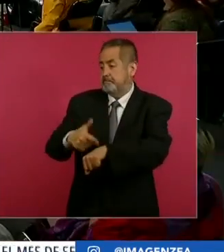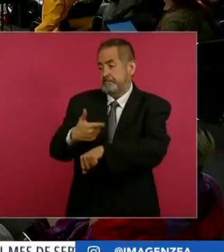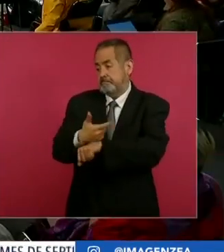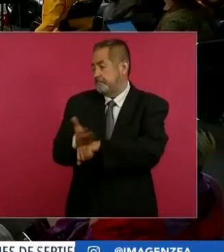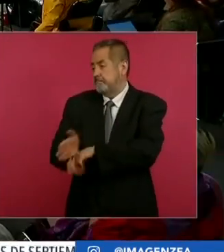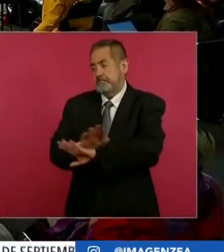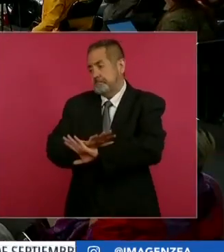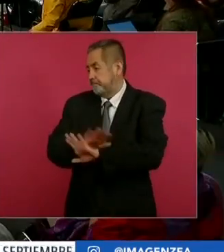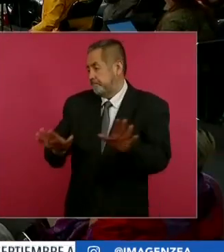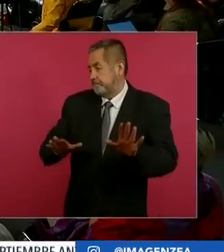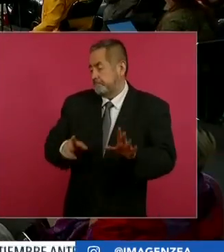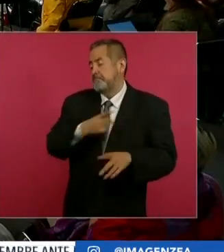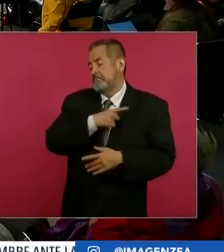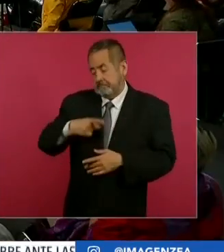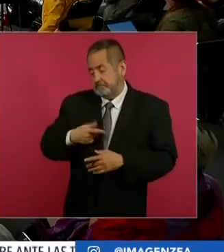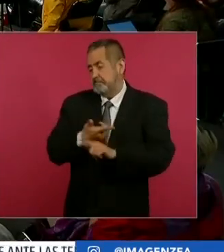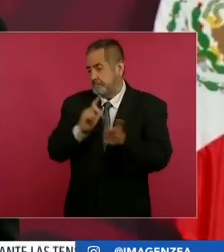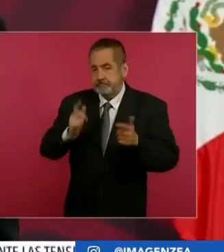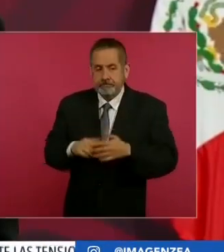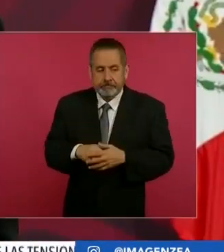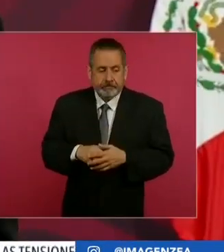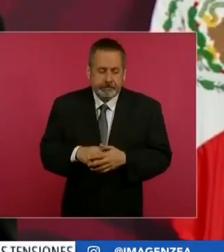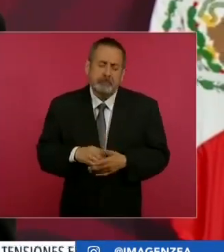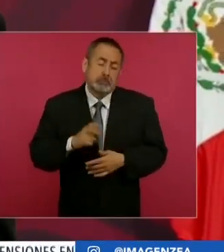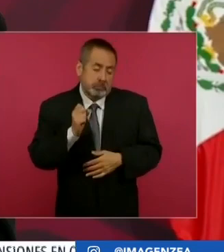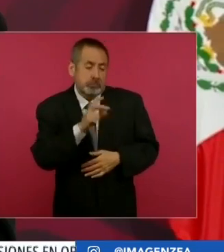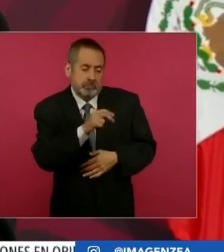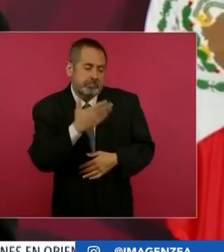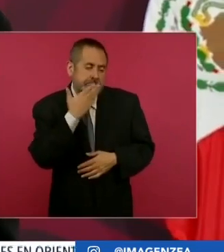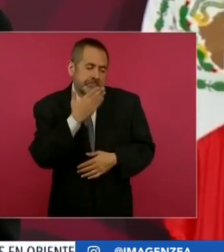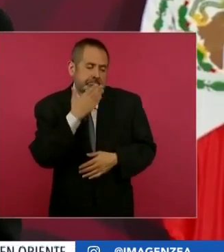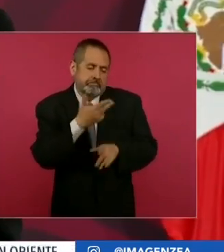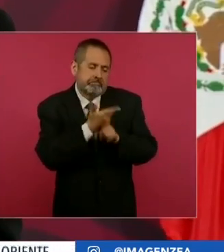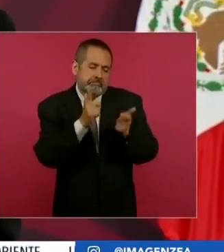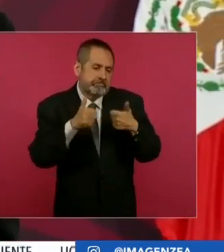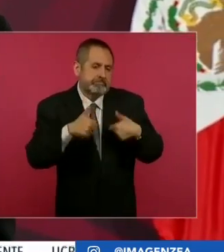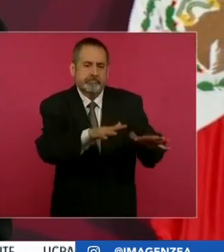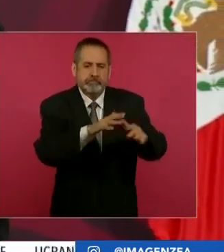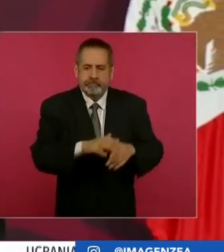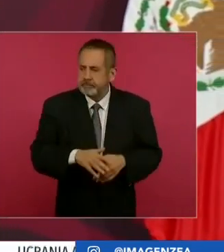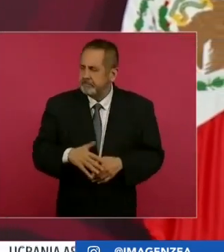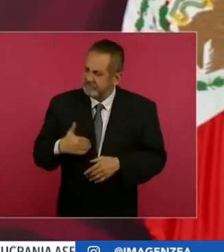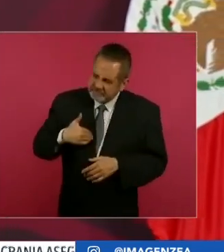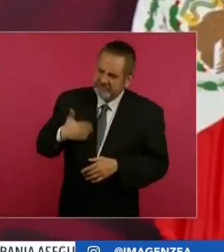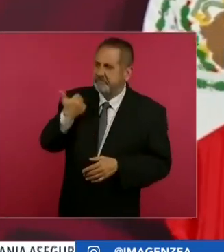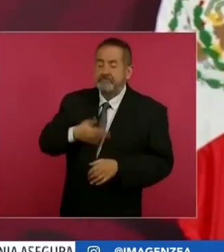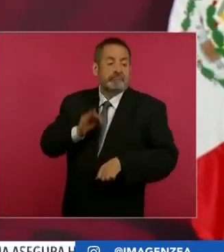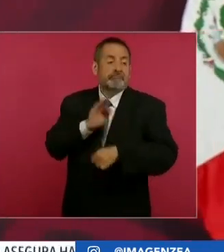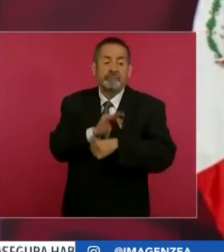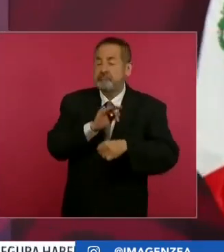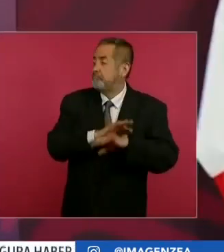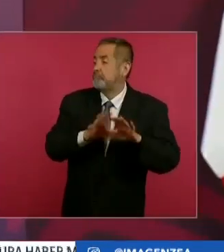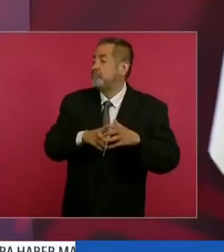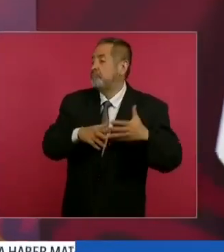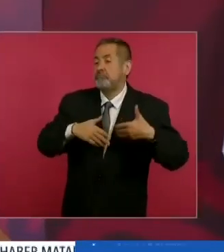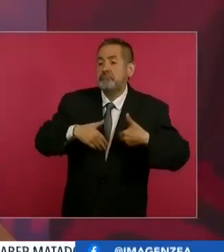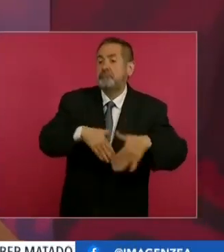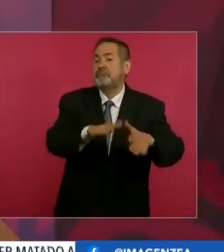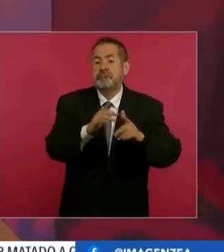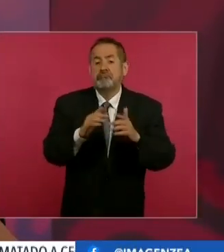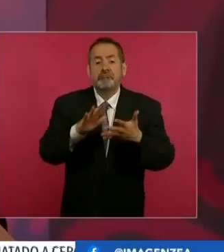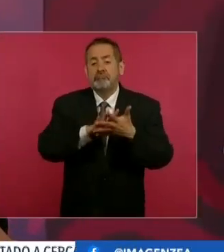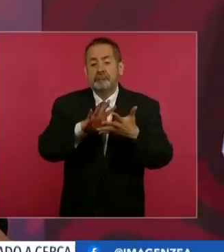sirvió a los defensores de los detenidos para solicitar que los